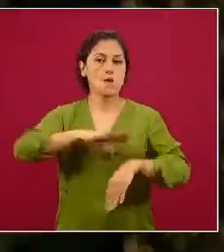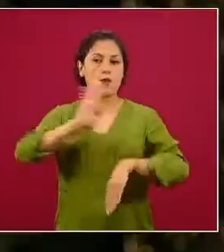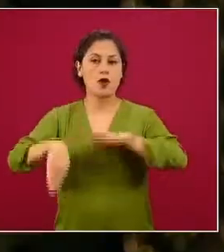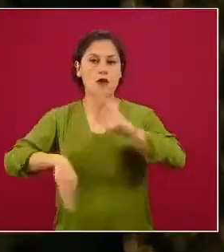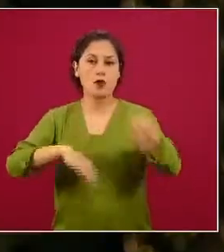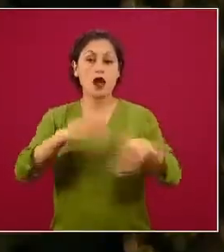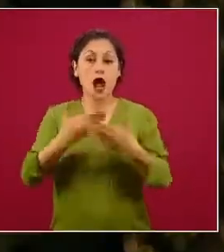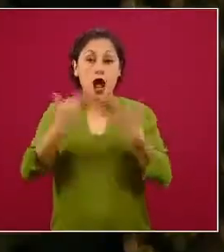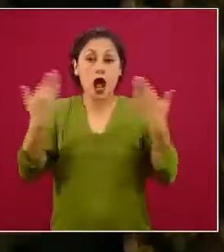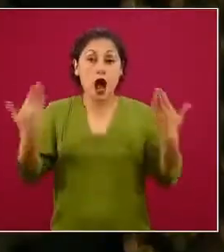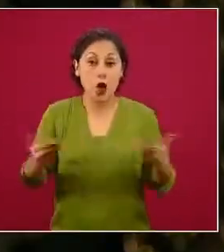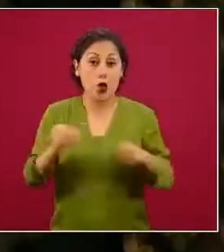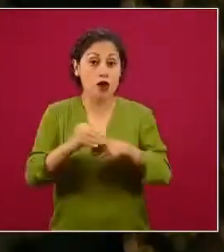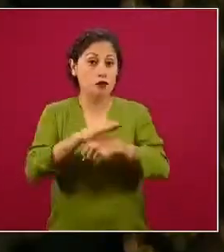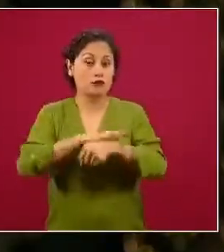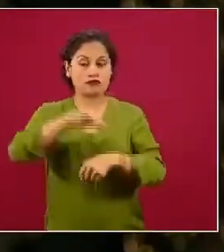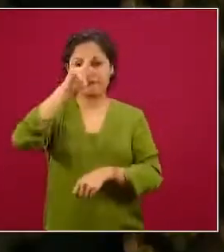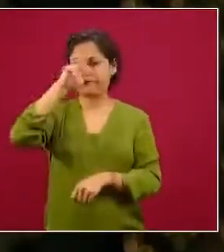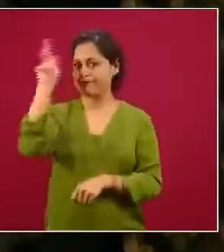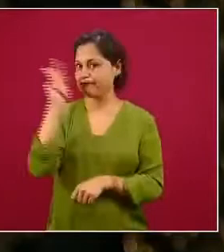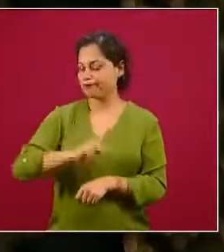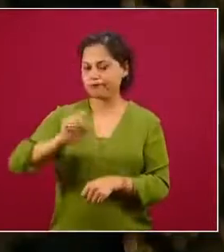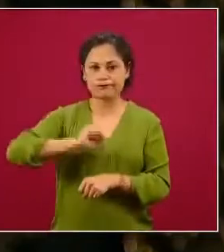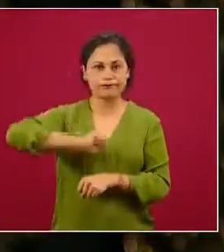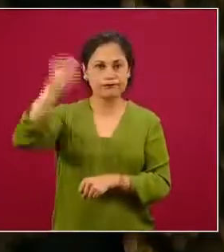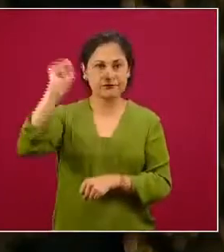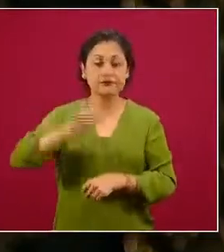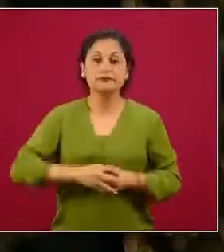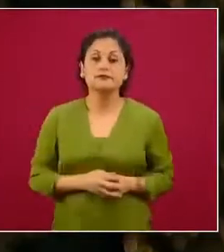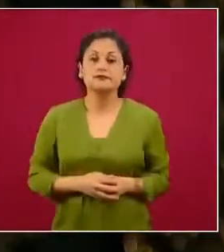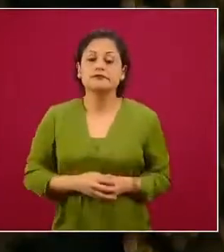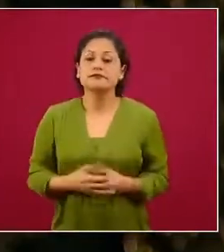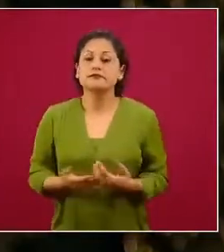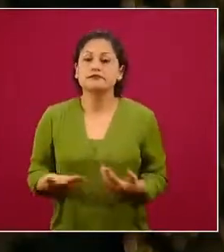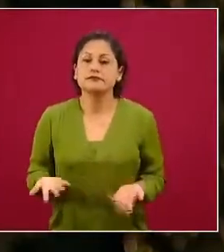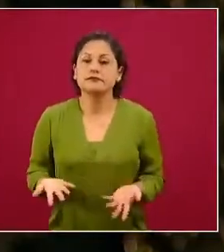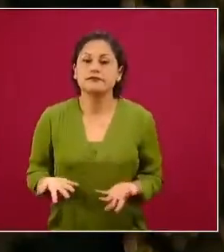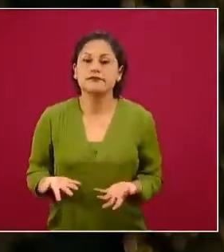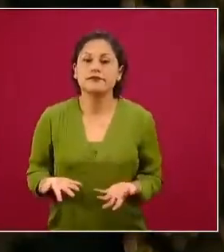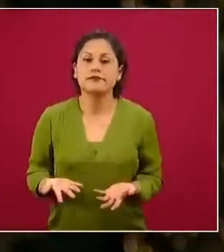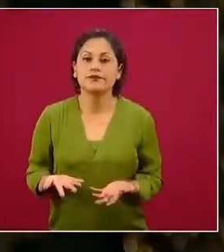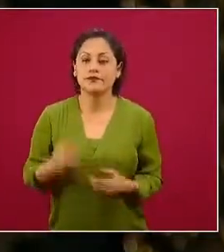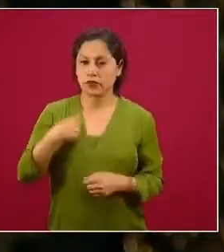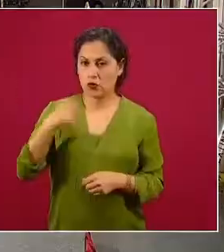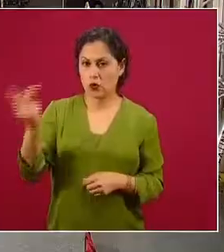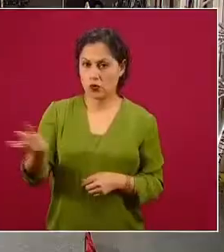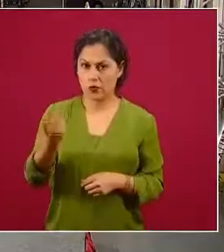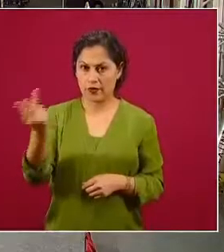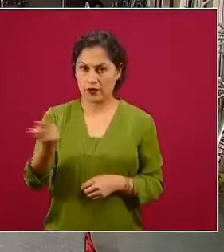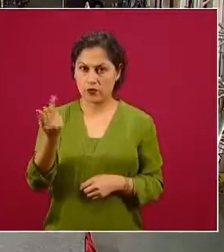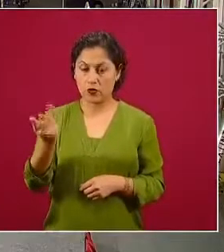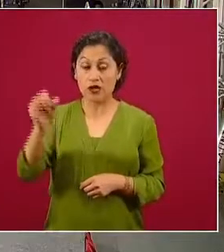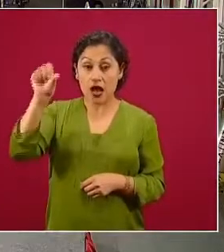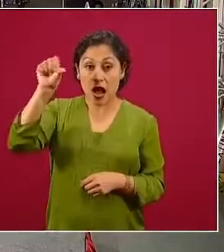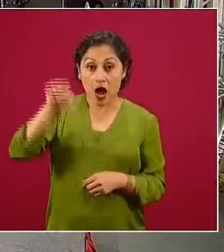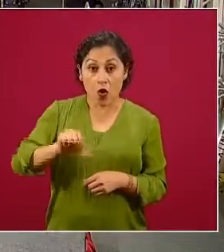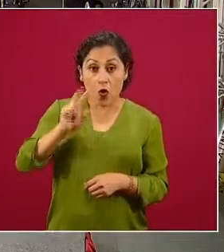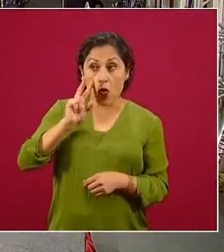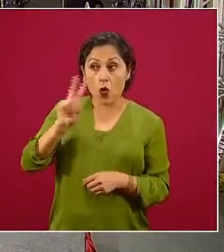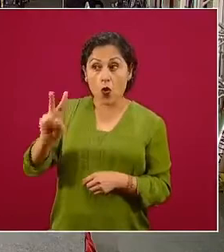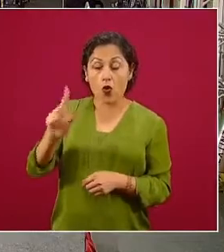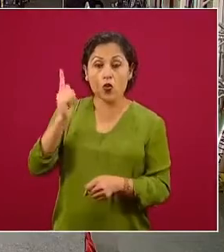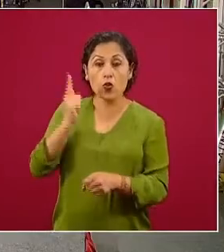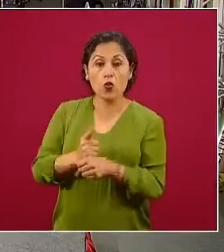dispararse, habría que verlo. Ahora, la pregunta en particular, hoy se observa que por primera vez se rebasa pues la barrera